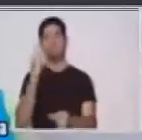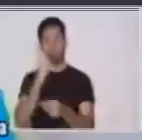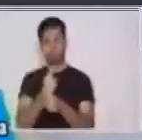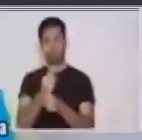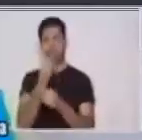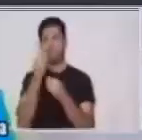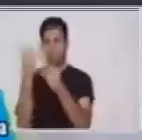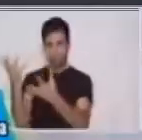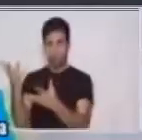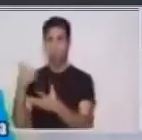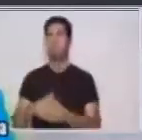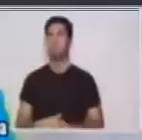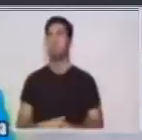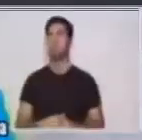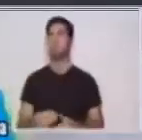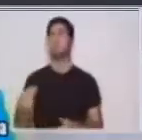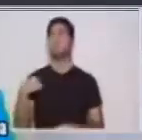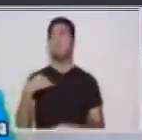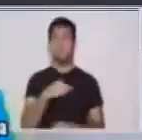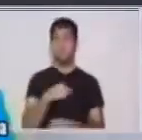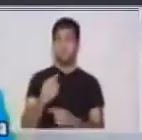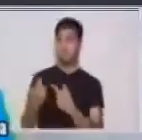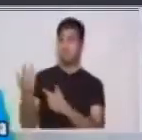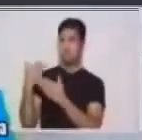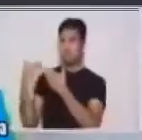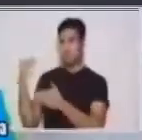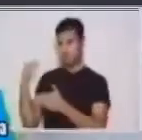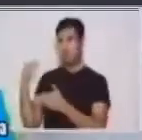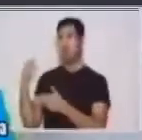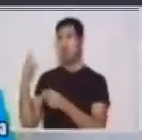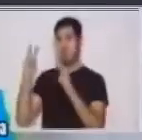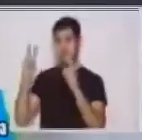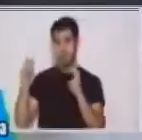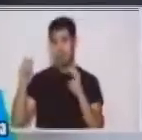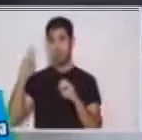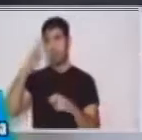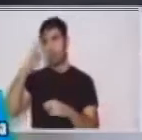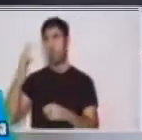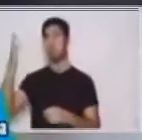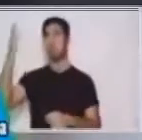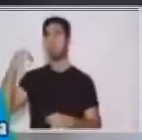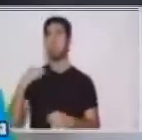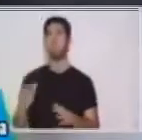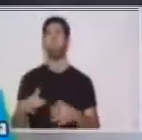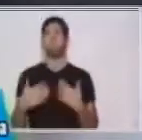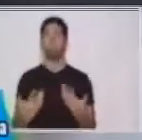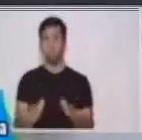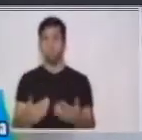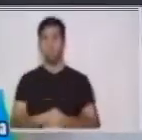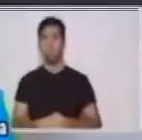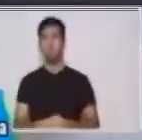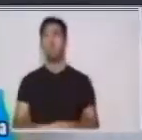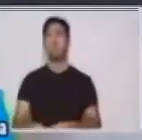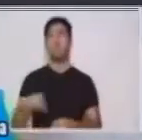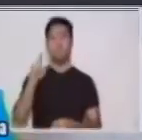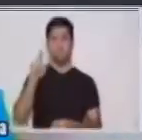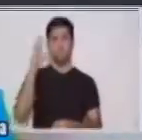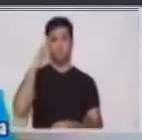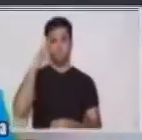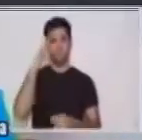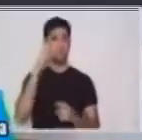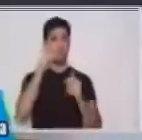Antes de esto vamos a retomar un tema que vimos con anterioridad. ¿Recuerdas los tipos de